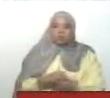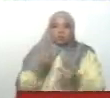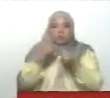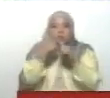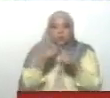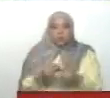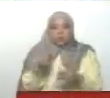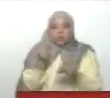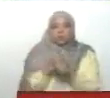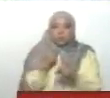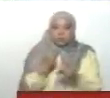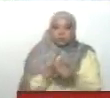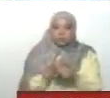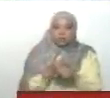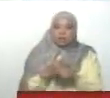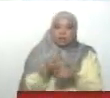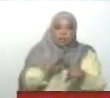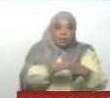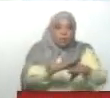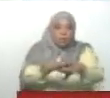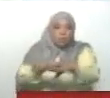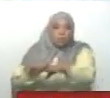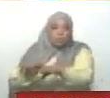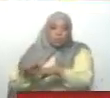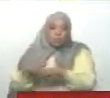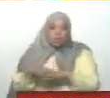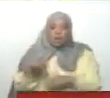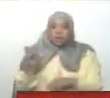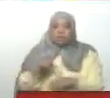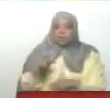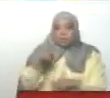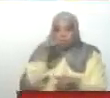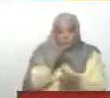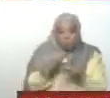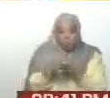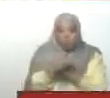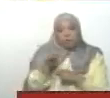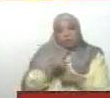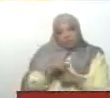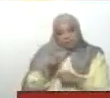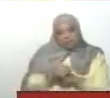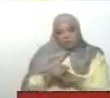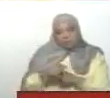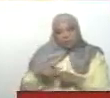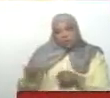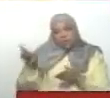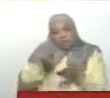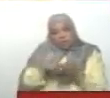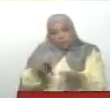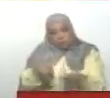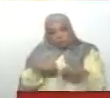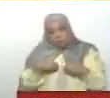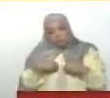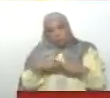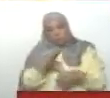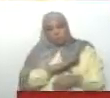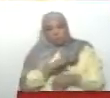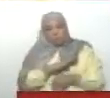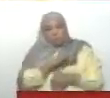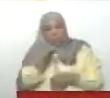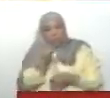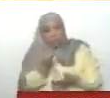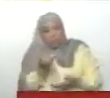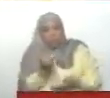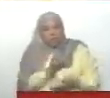Multiplicarlo, multiplicarlo. Difundir, difundir eso. La gente necesita, el pueblo venezolano necesita retomar su propia